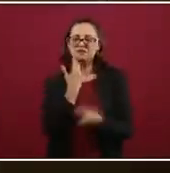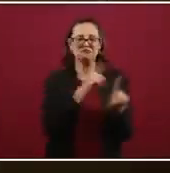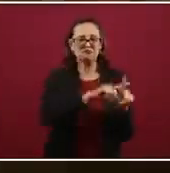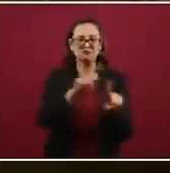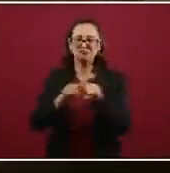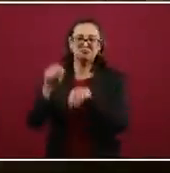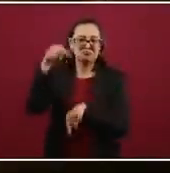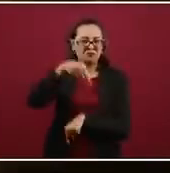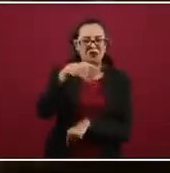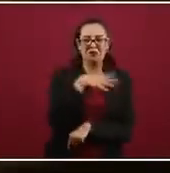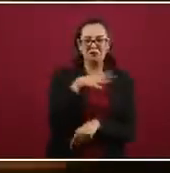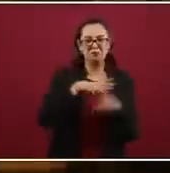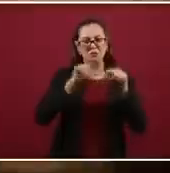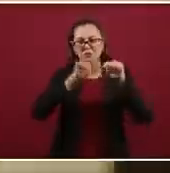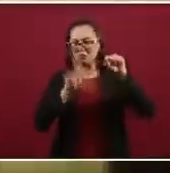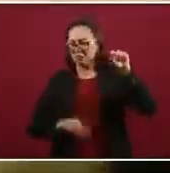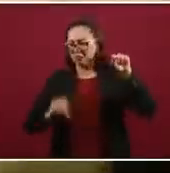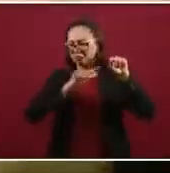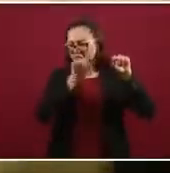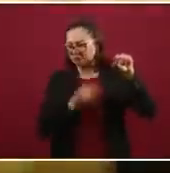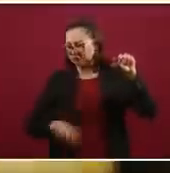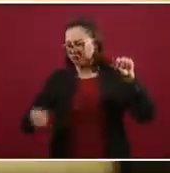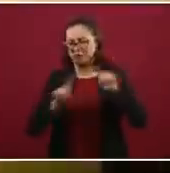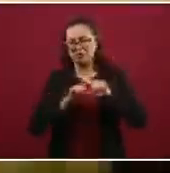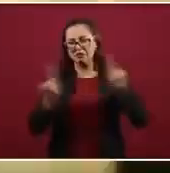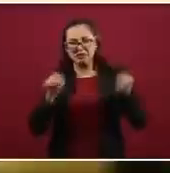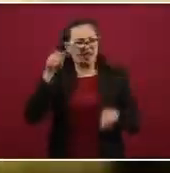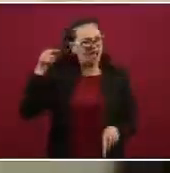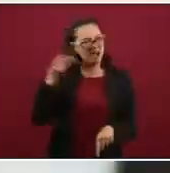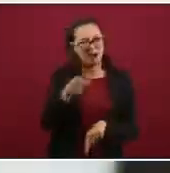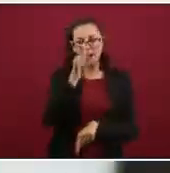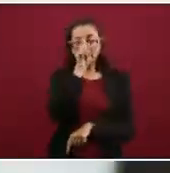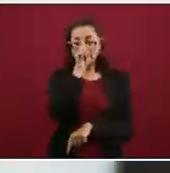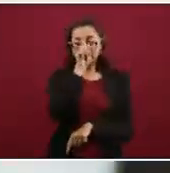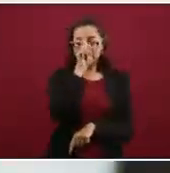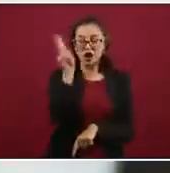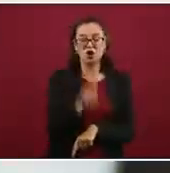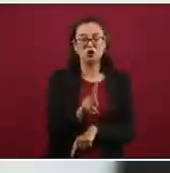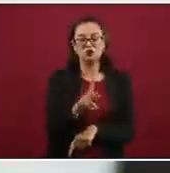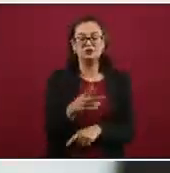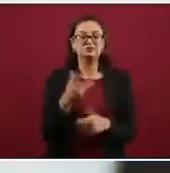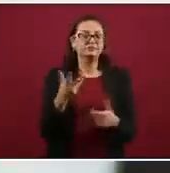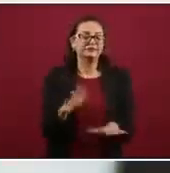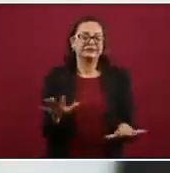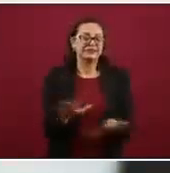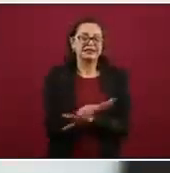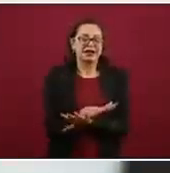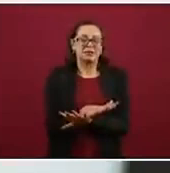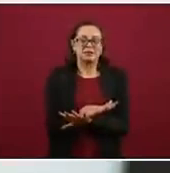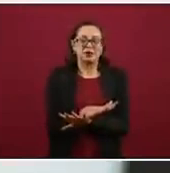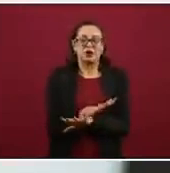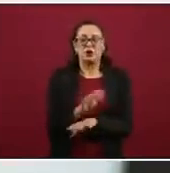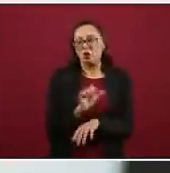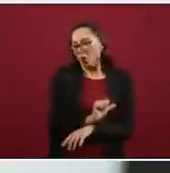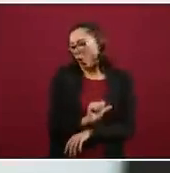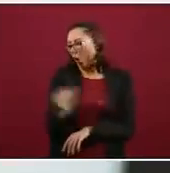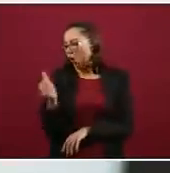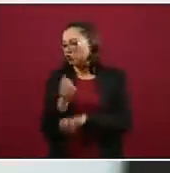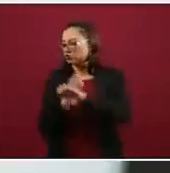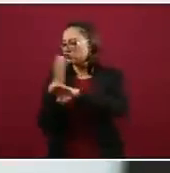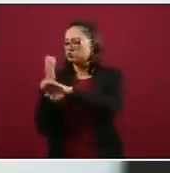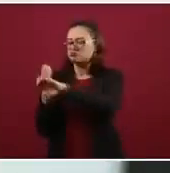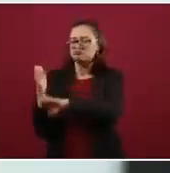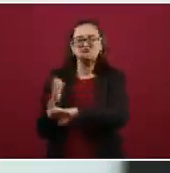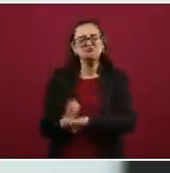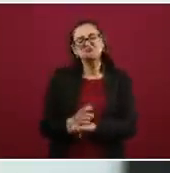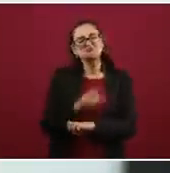otras partes del país. Y ahí la dinámica es completamente diferente de otras regiones del país que